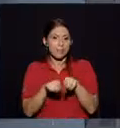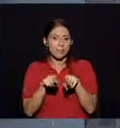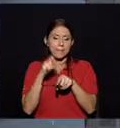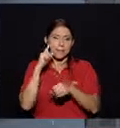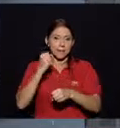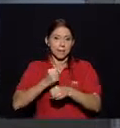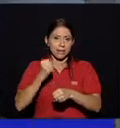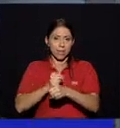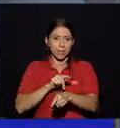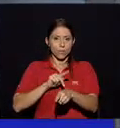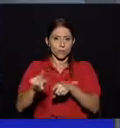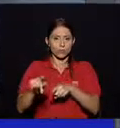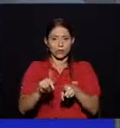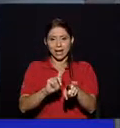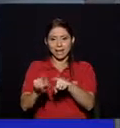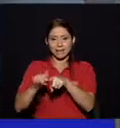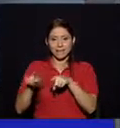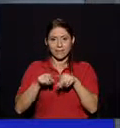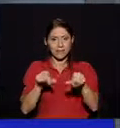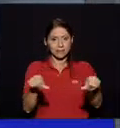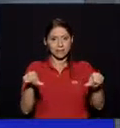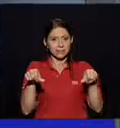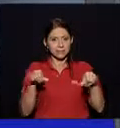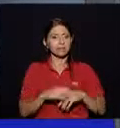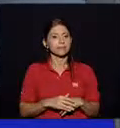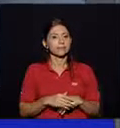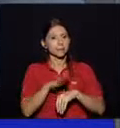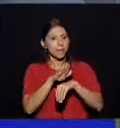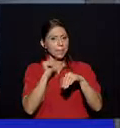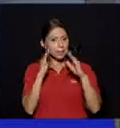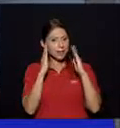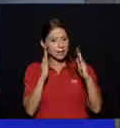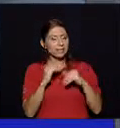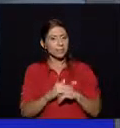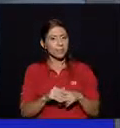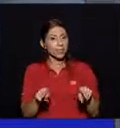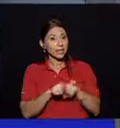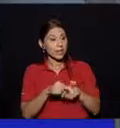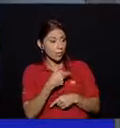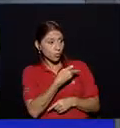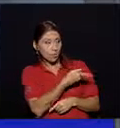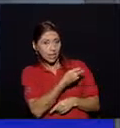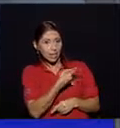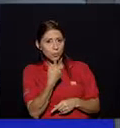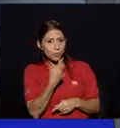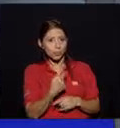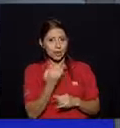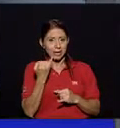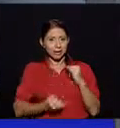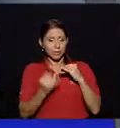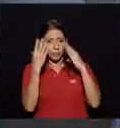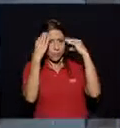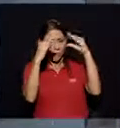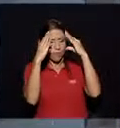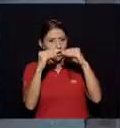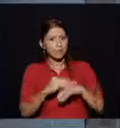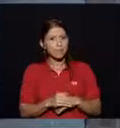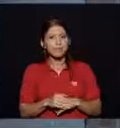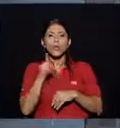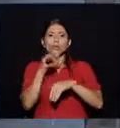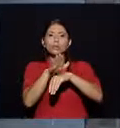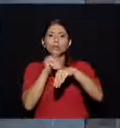trabajo profesional en las diferentes áreas. Me llama la atención, y ustedes también lo mencionan en el último informe, un llamado de